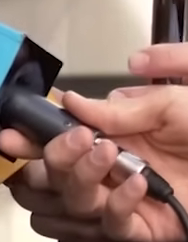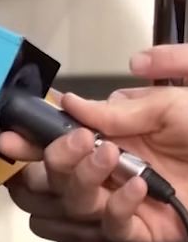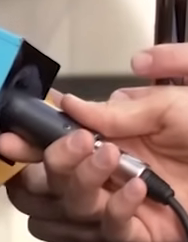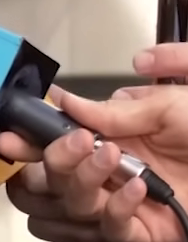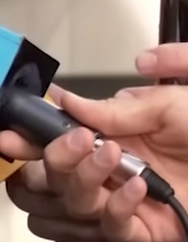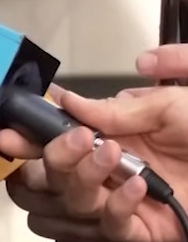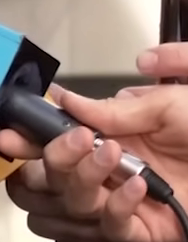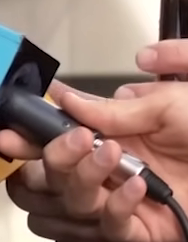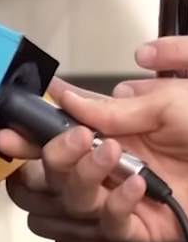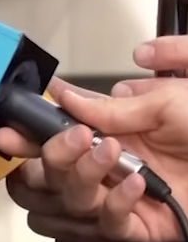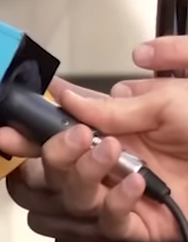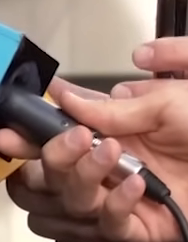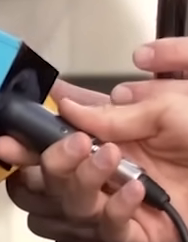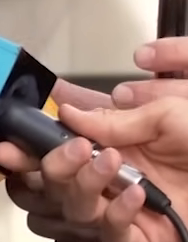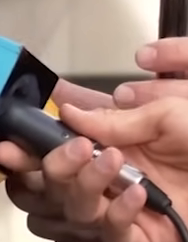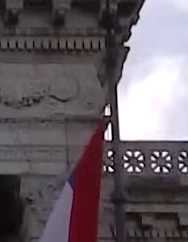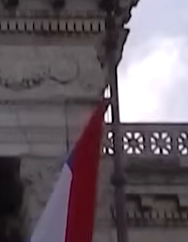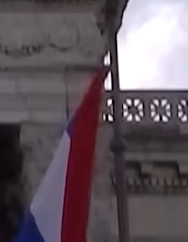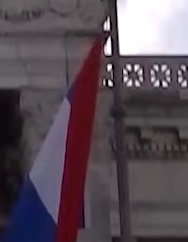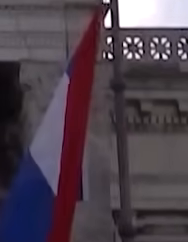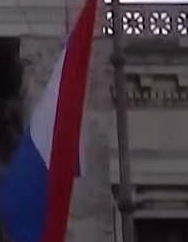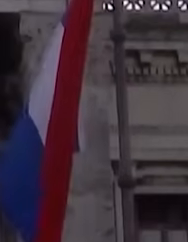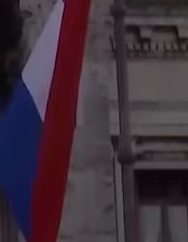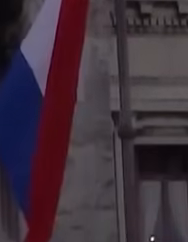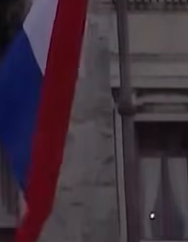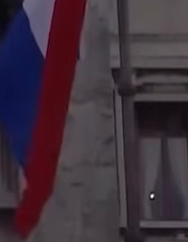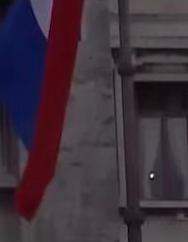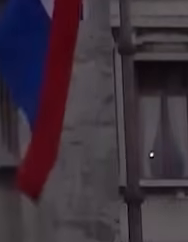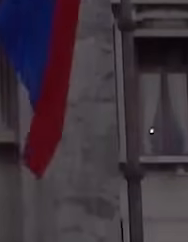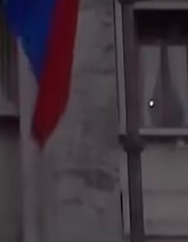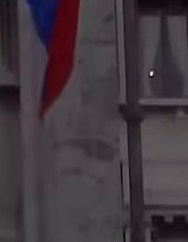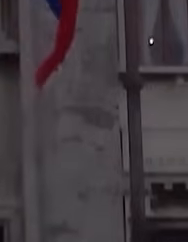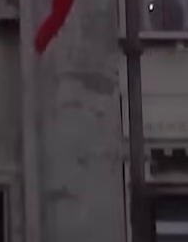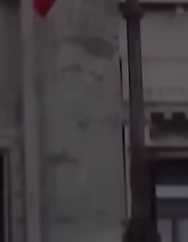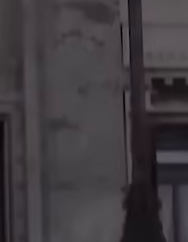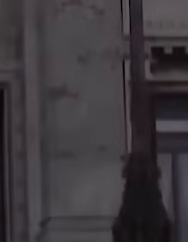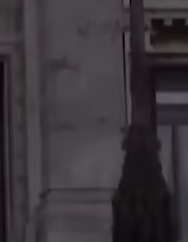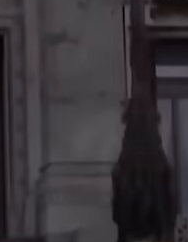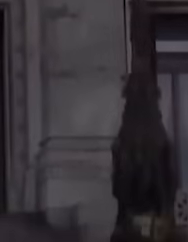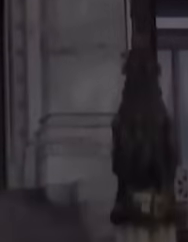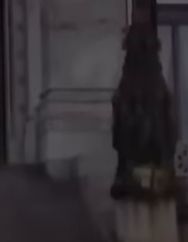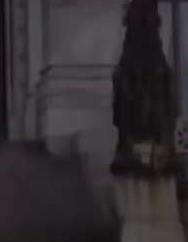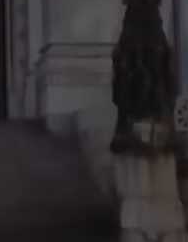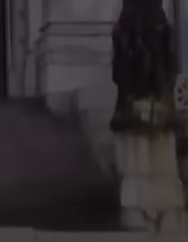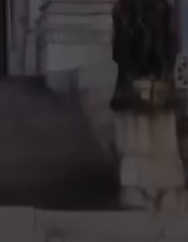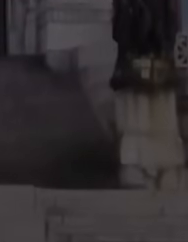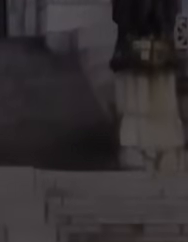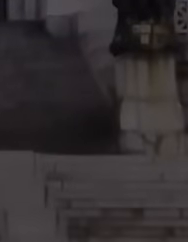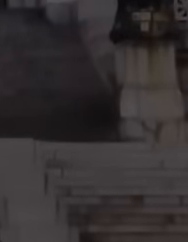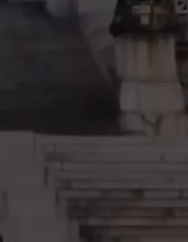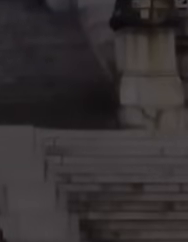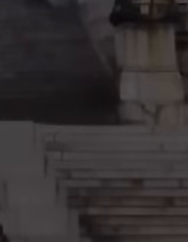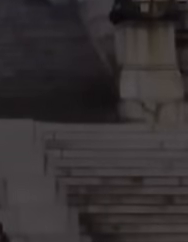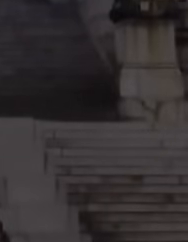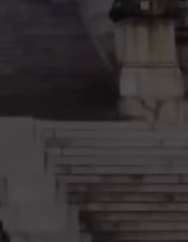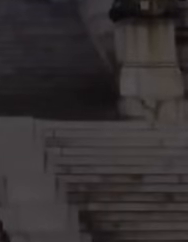también se quiso introducir en la comisión de Industria diputados en el cual no tuvo andamiento por lo tanto lo que va contra los principios de nuestro partido